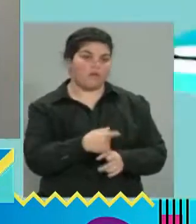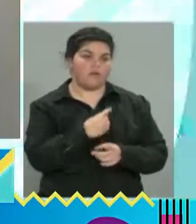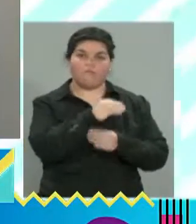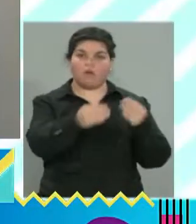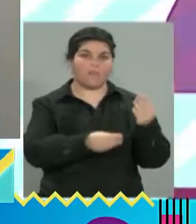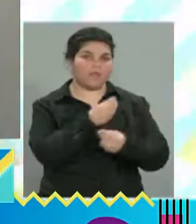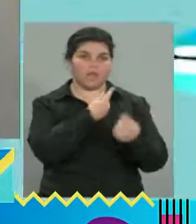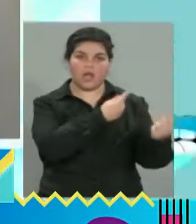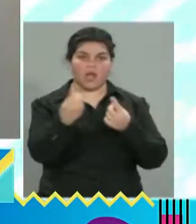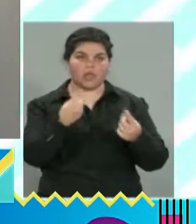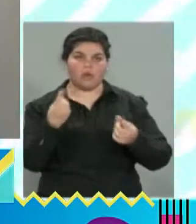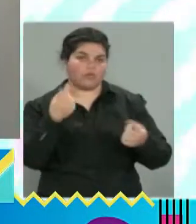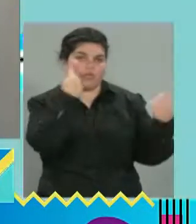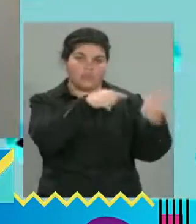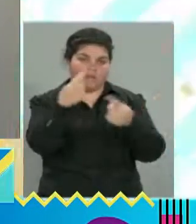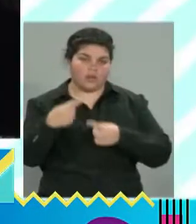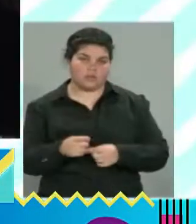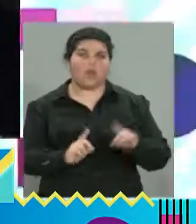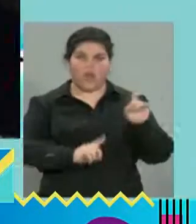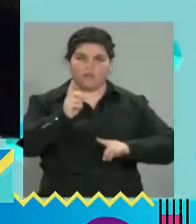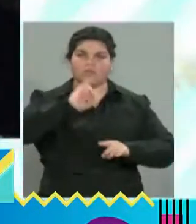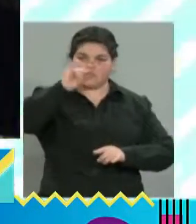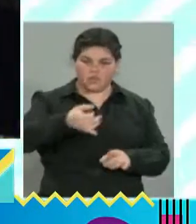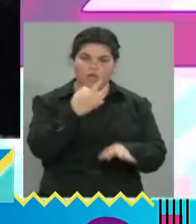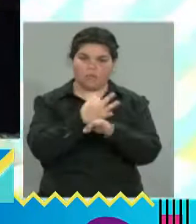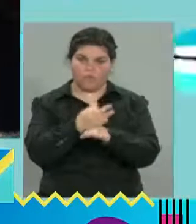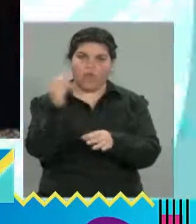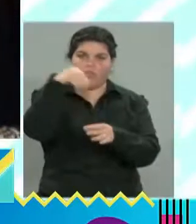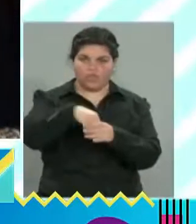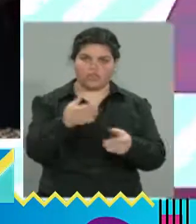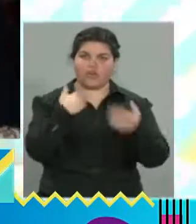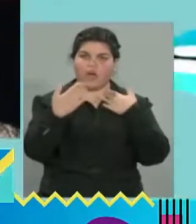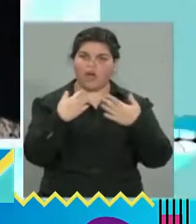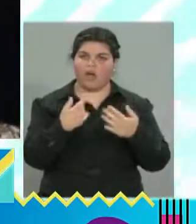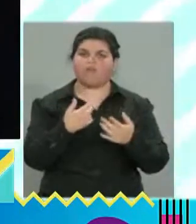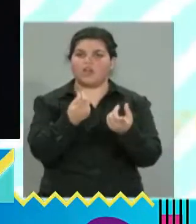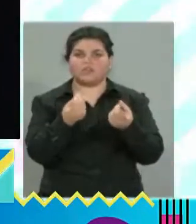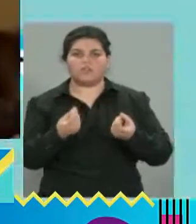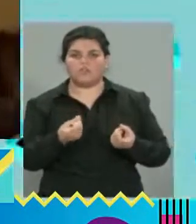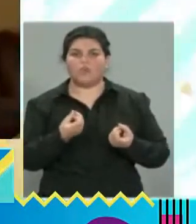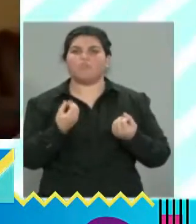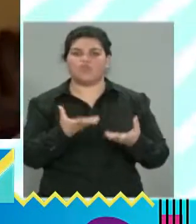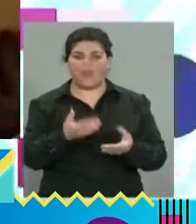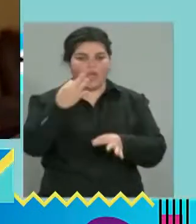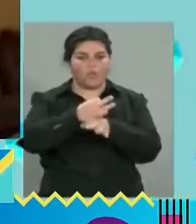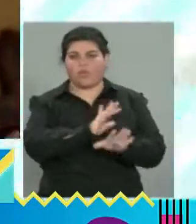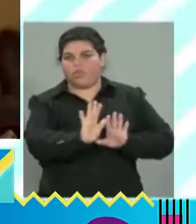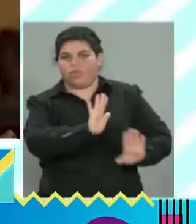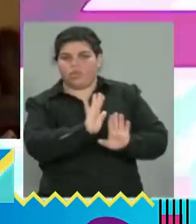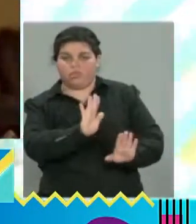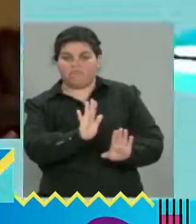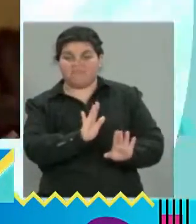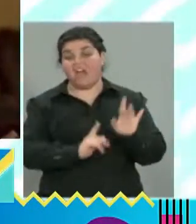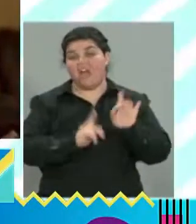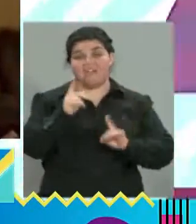diferente. Habrá momentos en los cuales sí se tiene que hablar en la escuela porque hay una resistencia importante. Habrá momentos que no, que